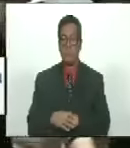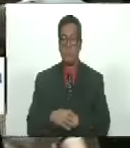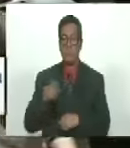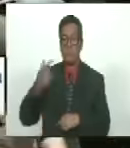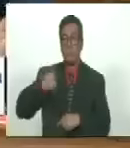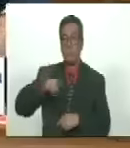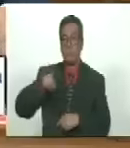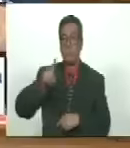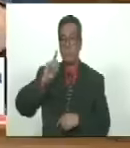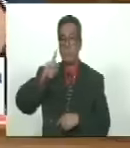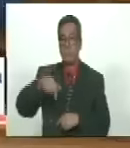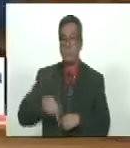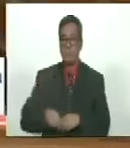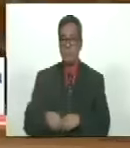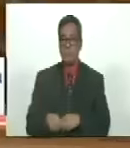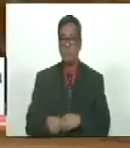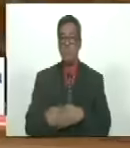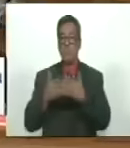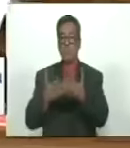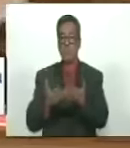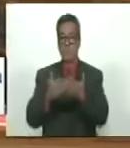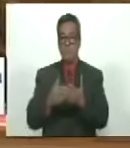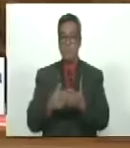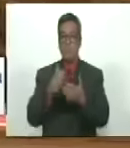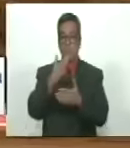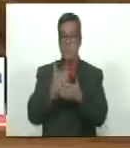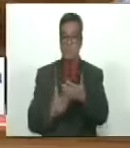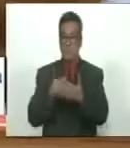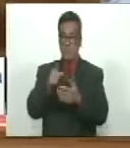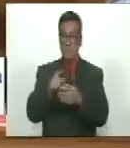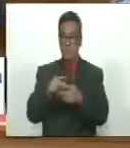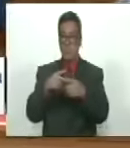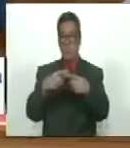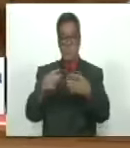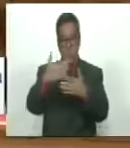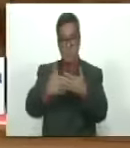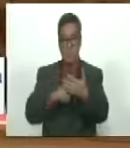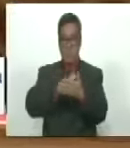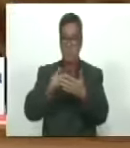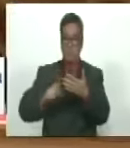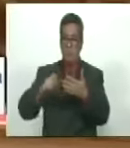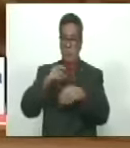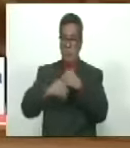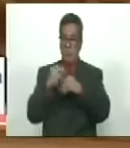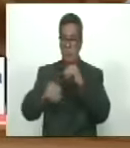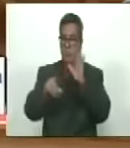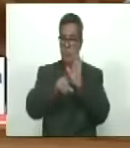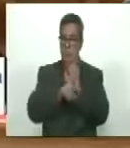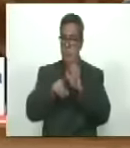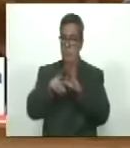Tenemos las disposiciones transitorias, son estas disposiciones que plantea la ley